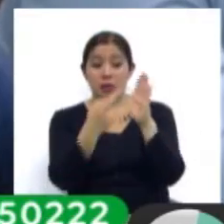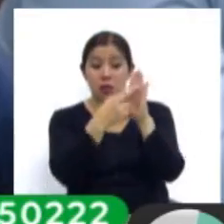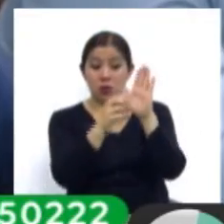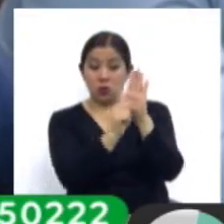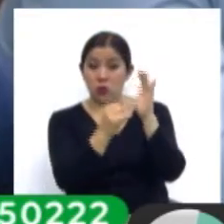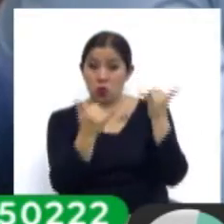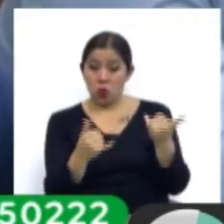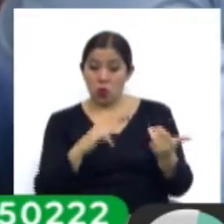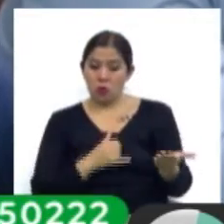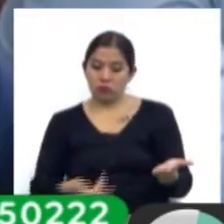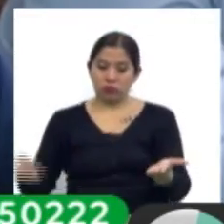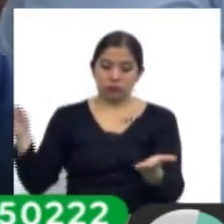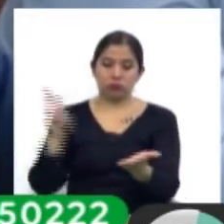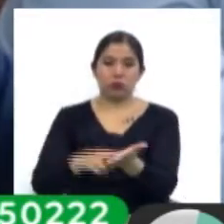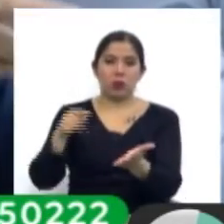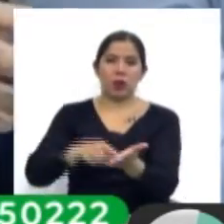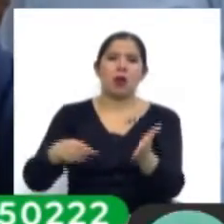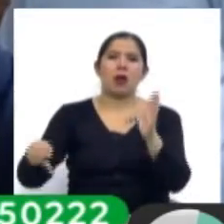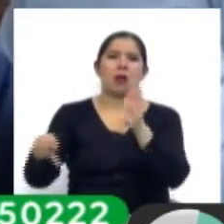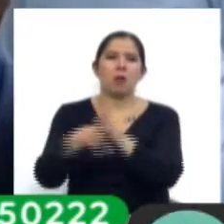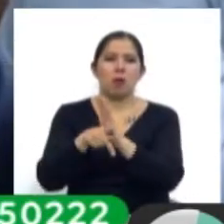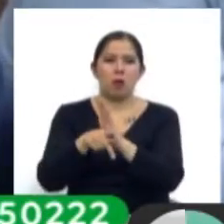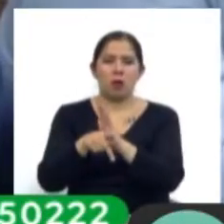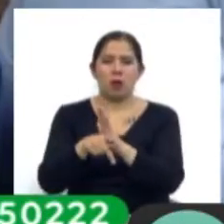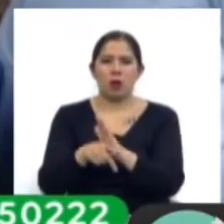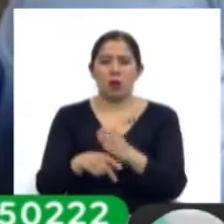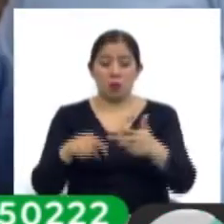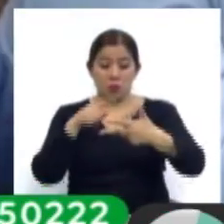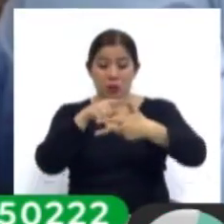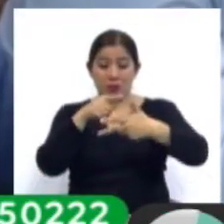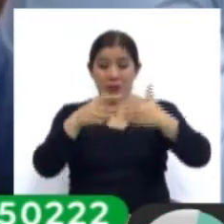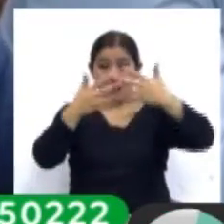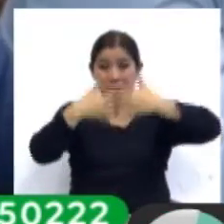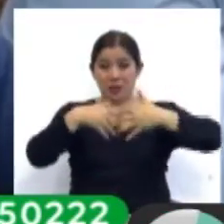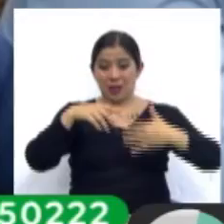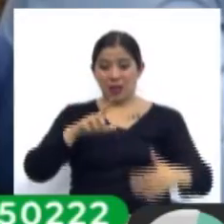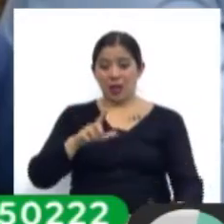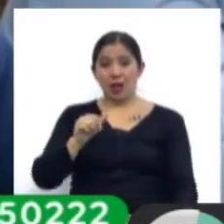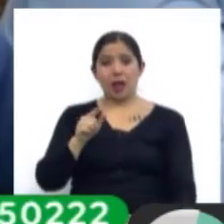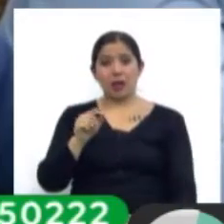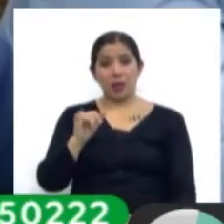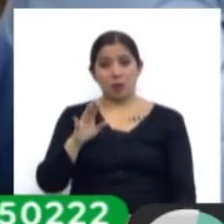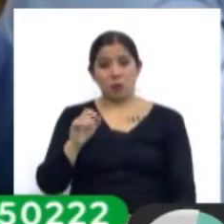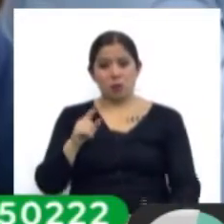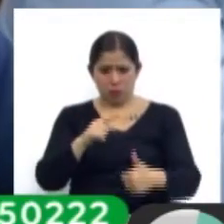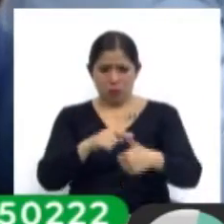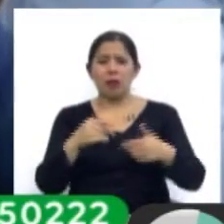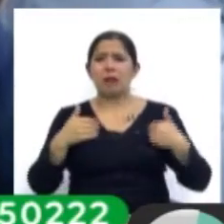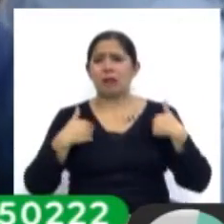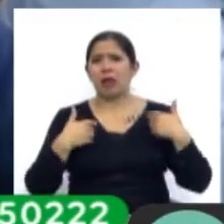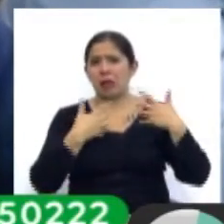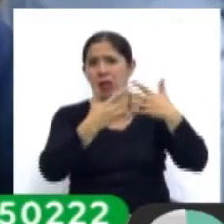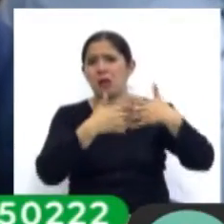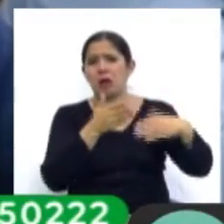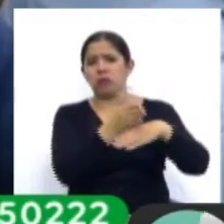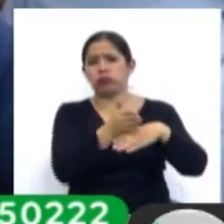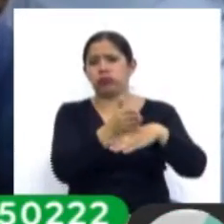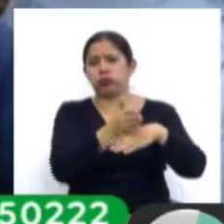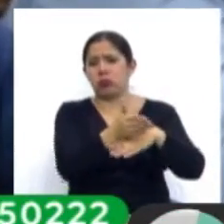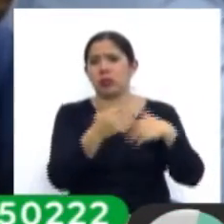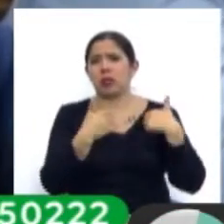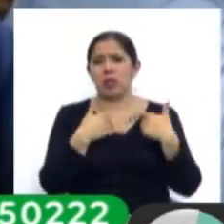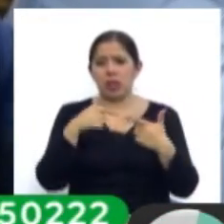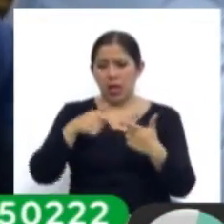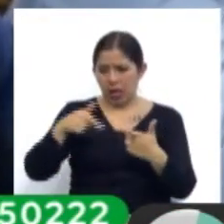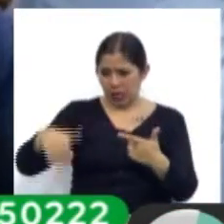firmando el día de hoy. Ellos tienen, en el caso de la empresa Latinwood, tienen aserraderos, todo en Concepción, y acá